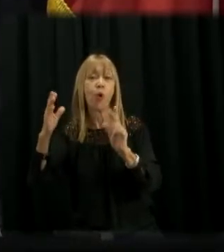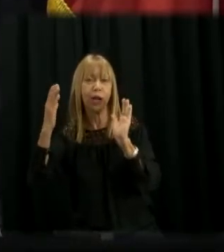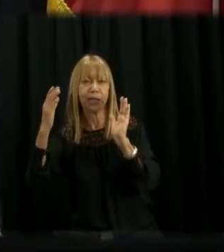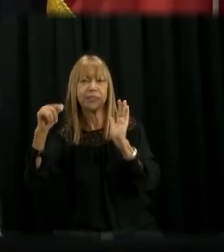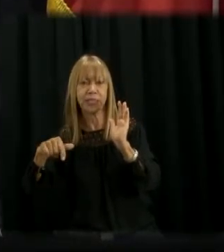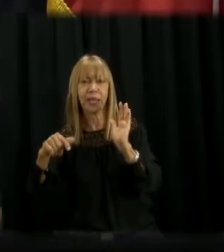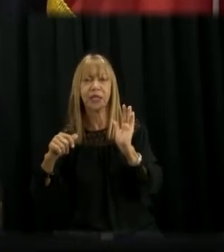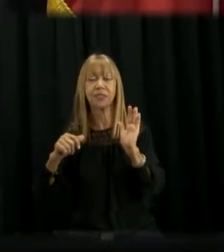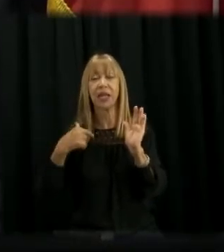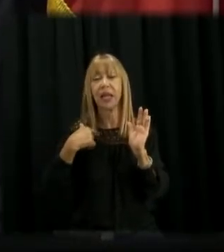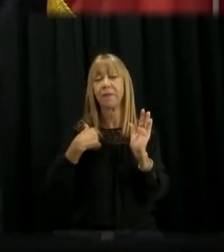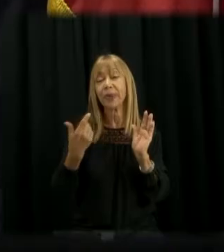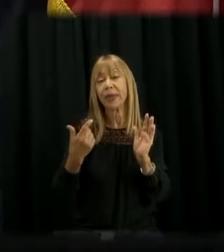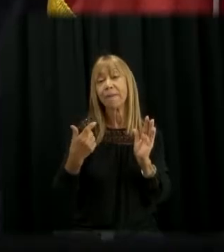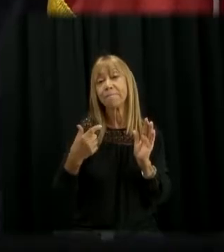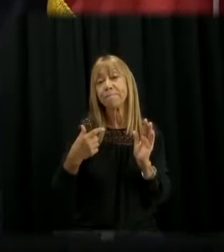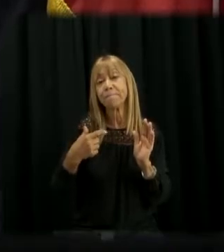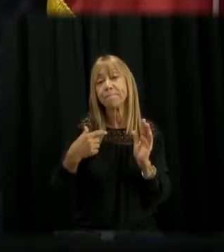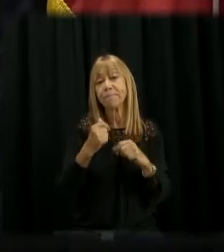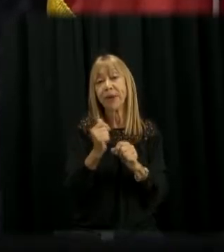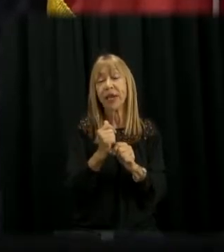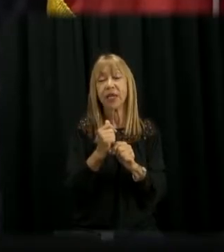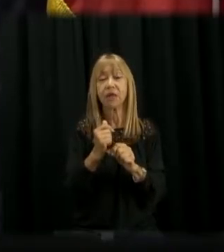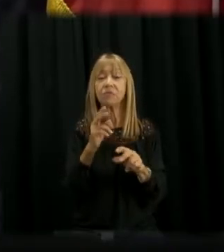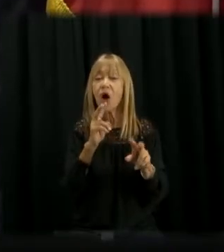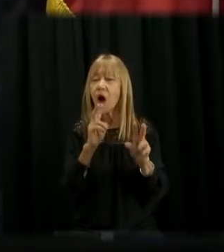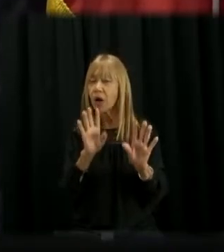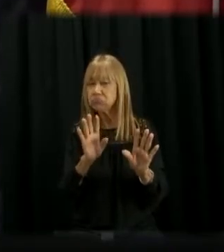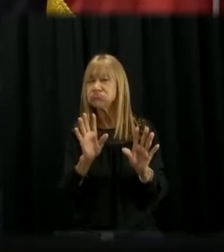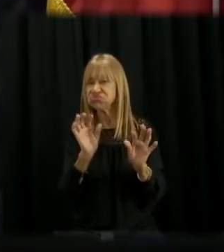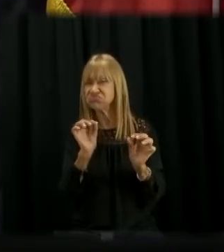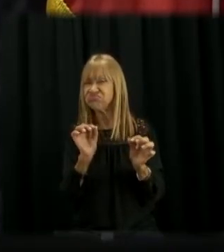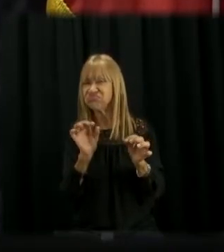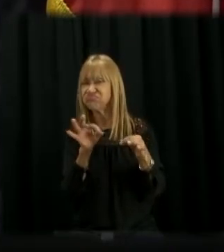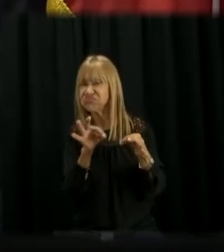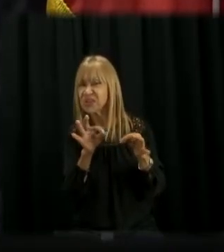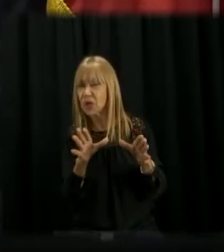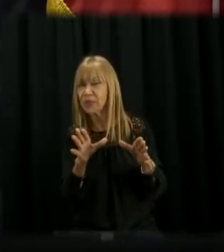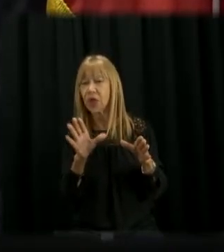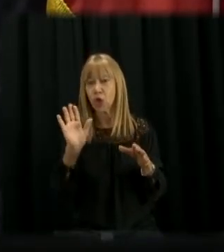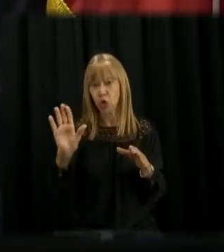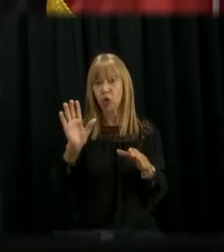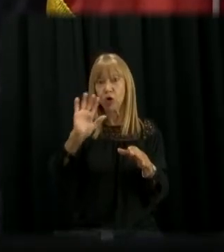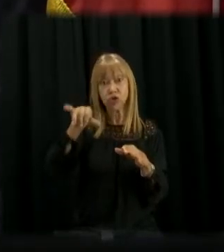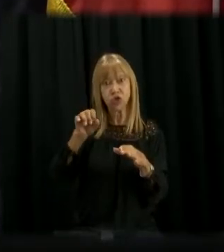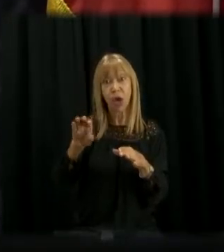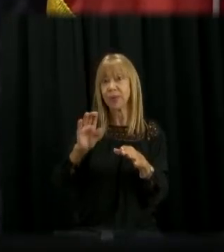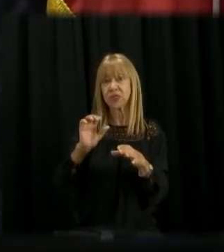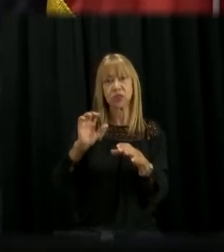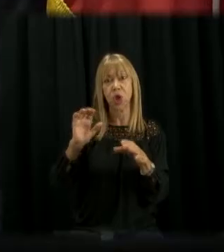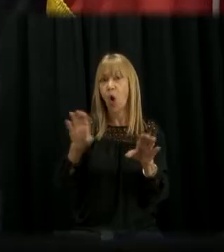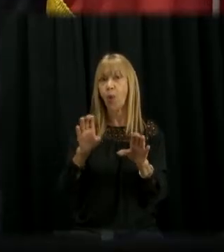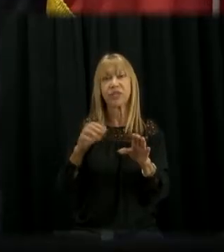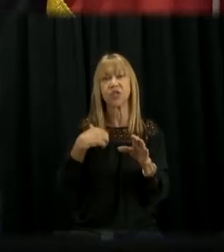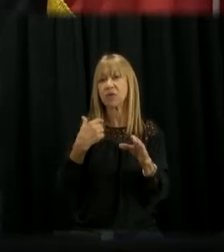escuchando. Déjeme comenzar, si puedo, por hacer una observación. Su trabajo siempre ha sido